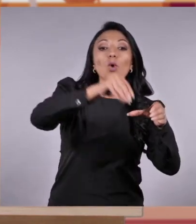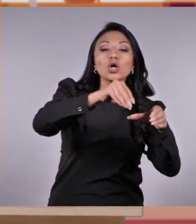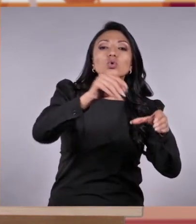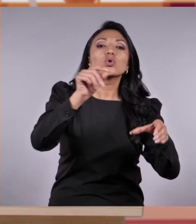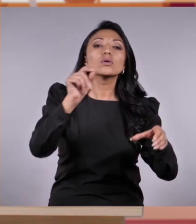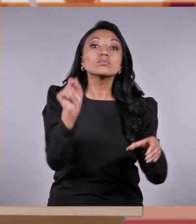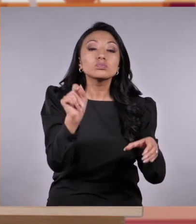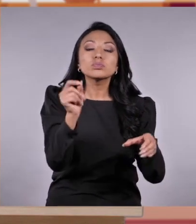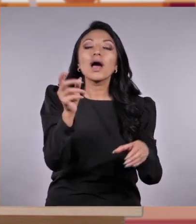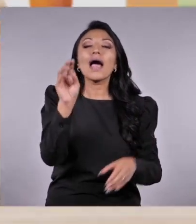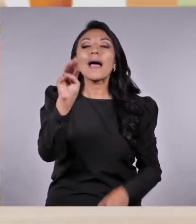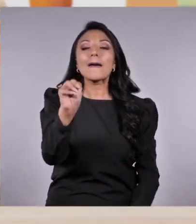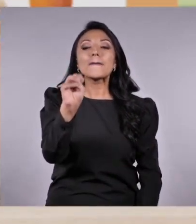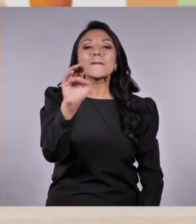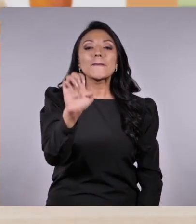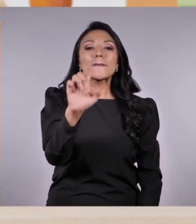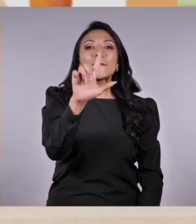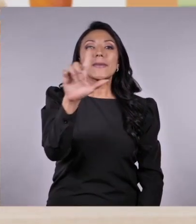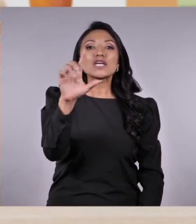poner nuestros mellocos.